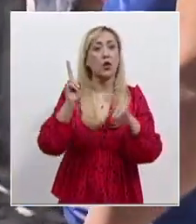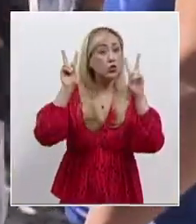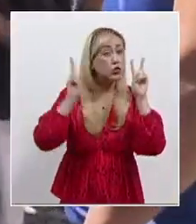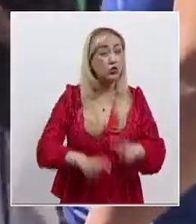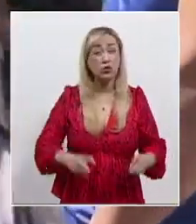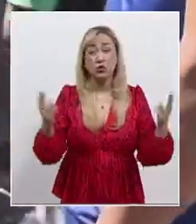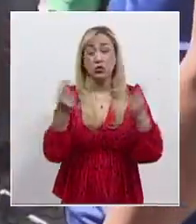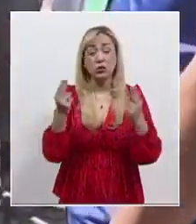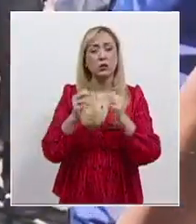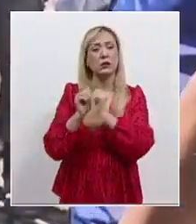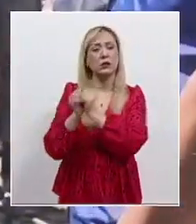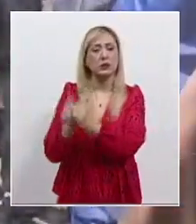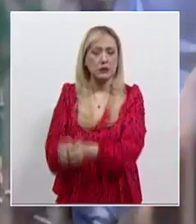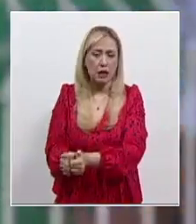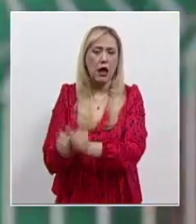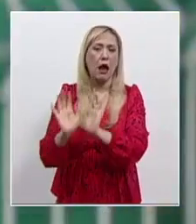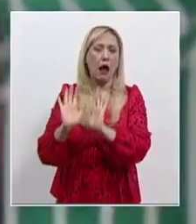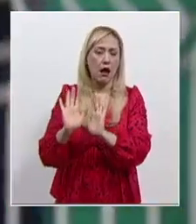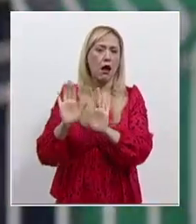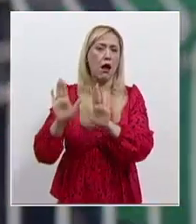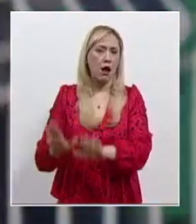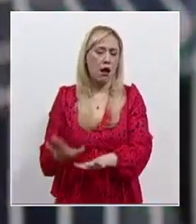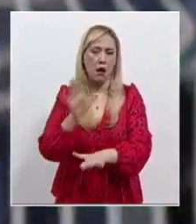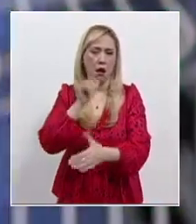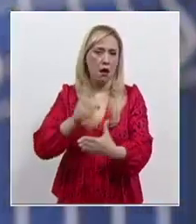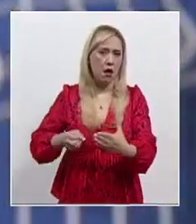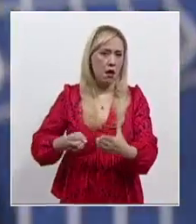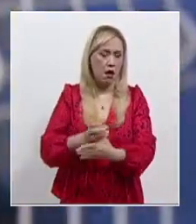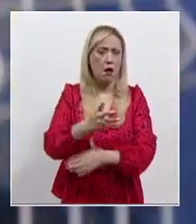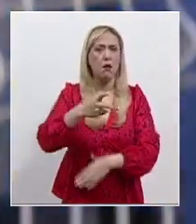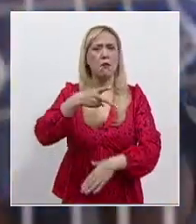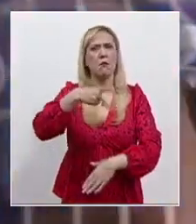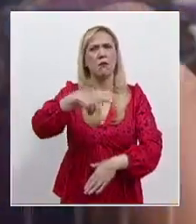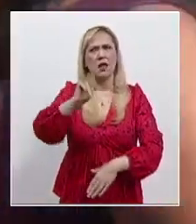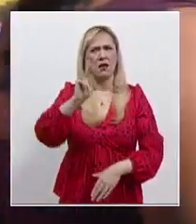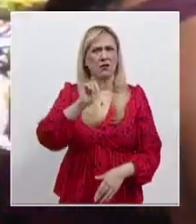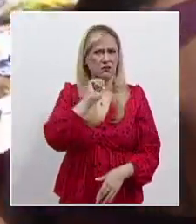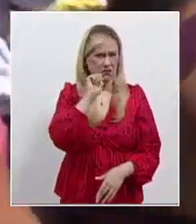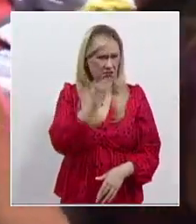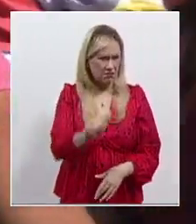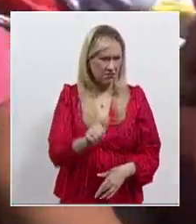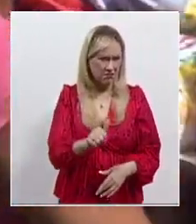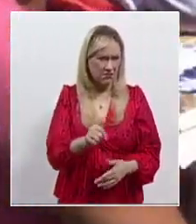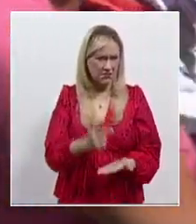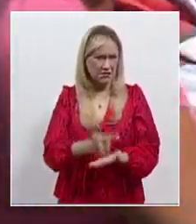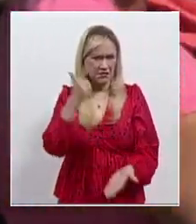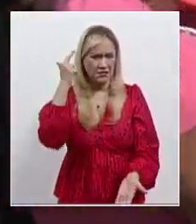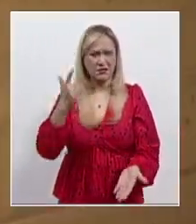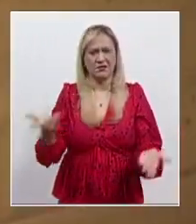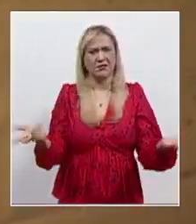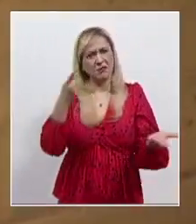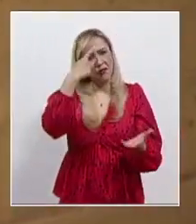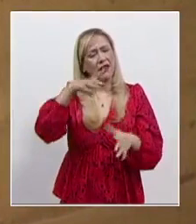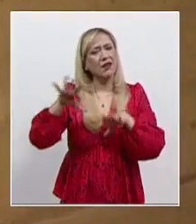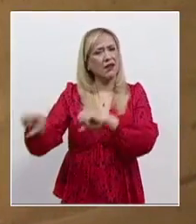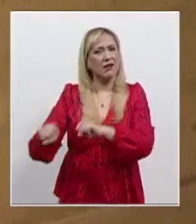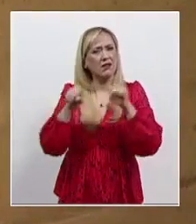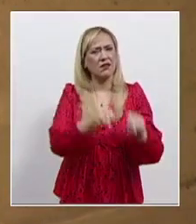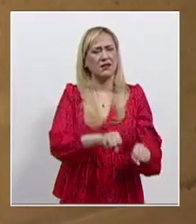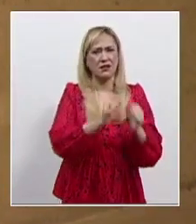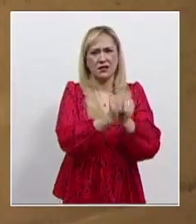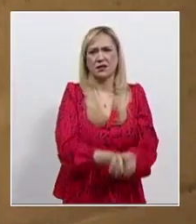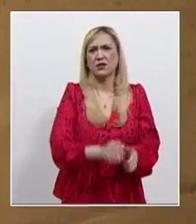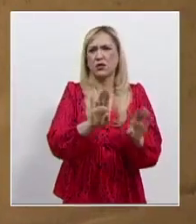restrictiva de los derechos del afectado. Y la razonabilidad obliga a alcanzar un balance entre la gravedad de la medida y la situación del